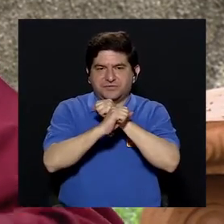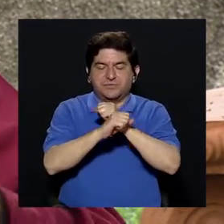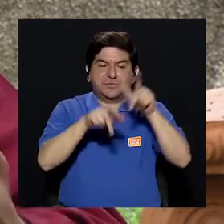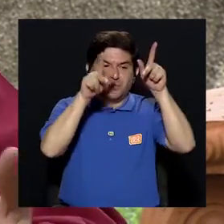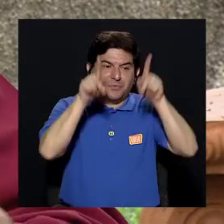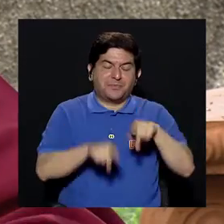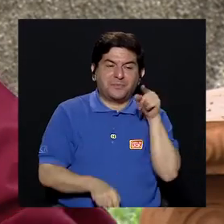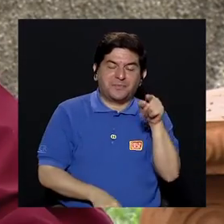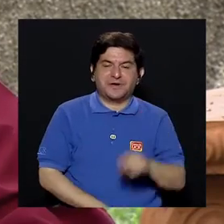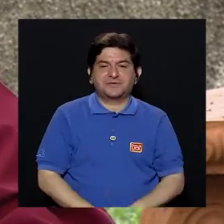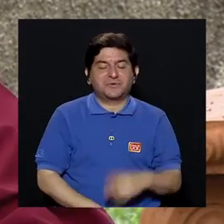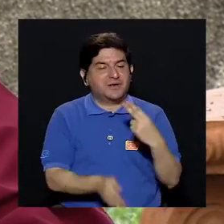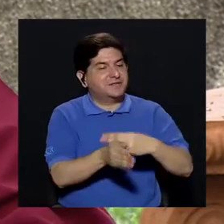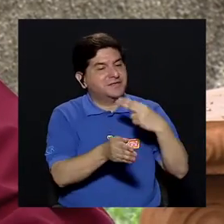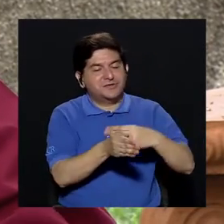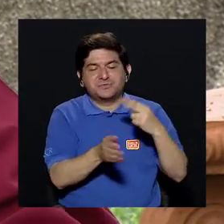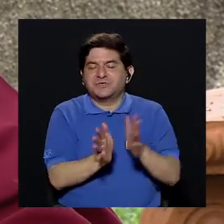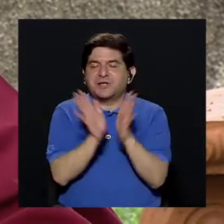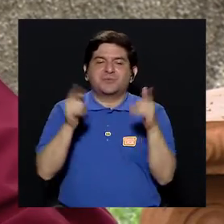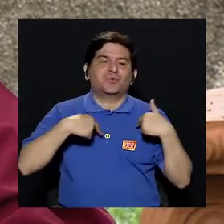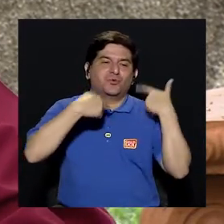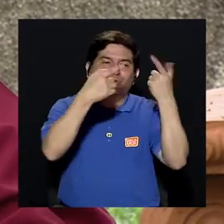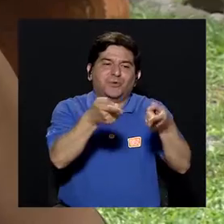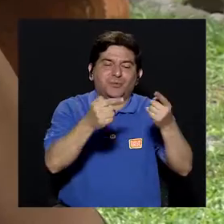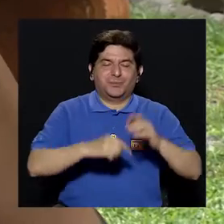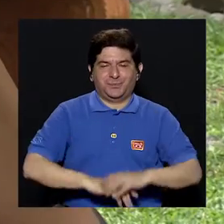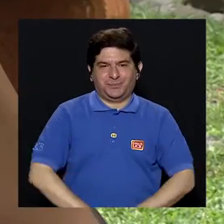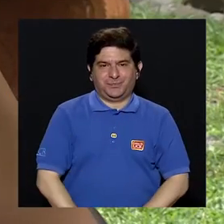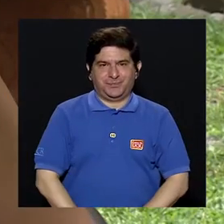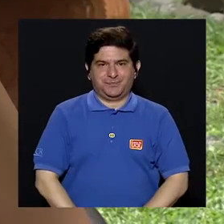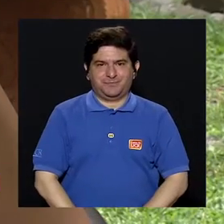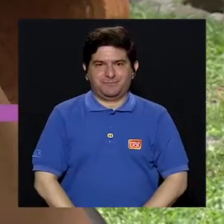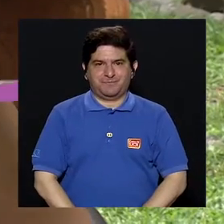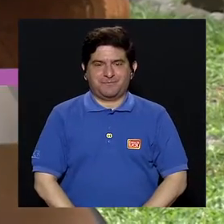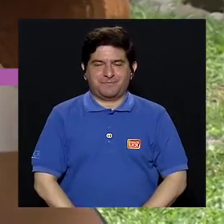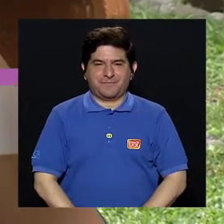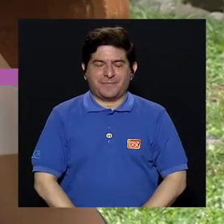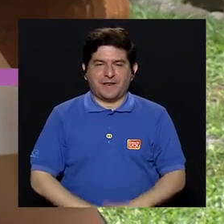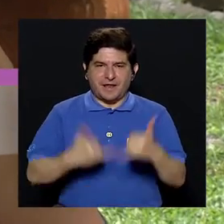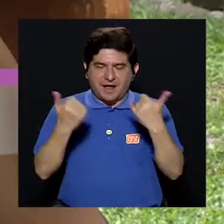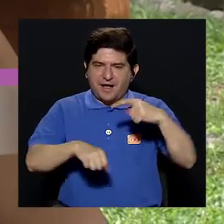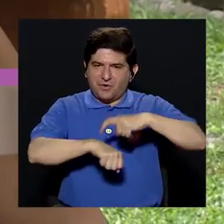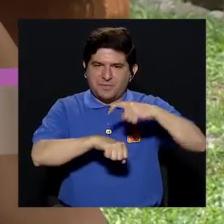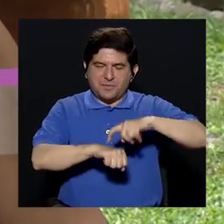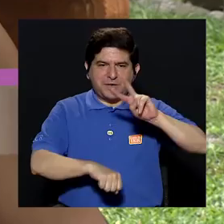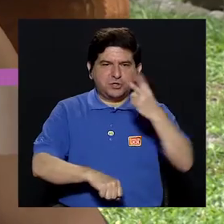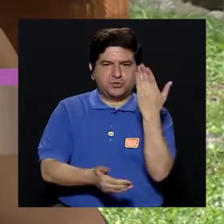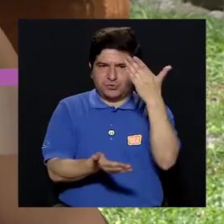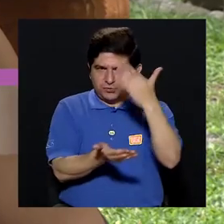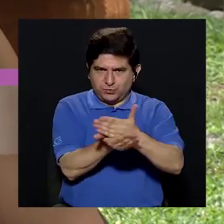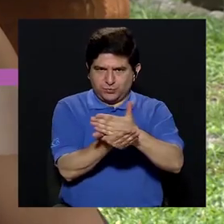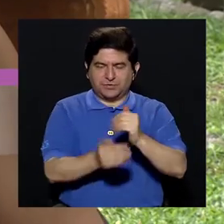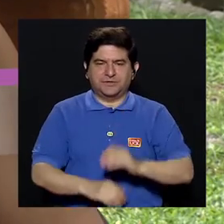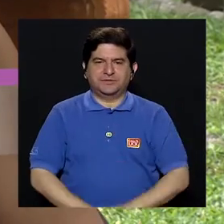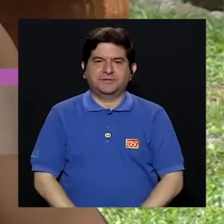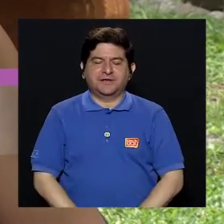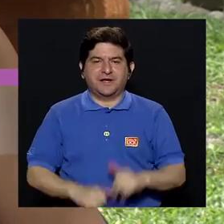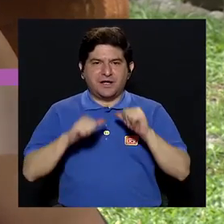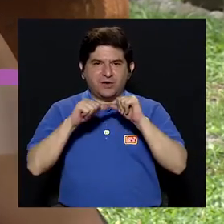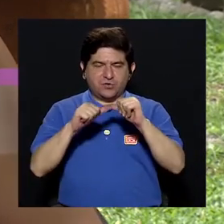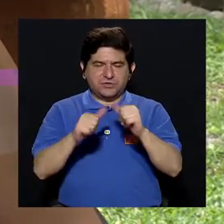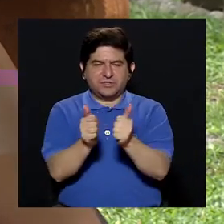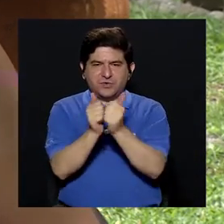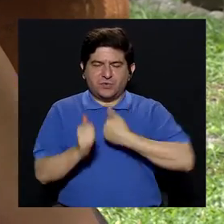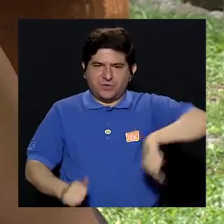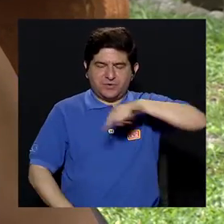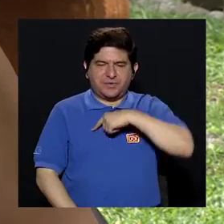esas personas terminan en los hospitales públicos. Exactamente. Bueno, y este es el momento de hacer una segunda pausa. Continúe